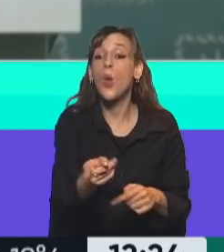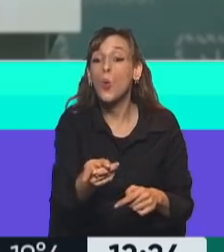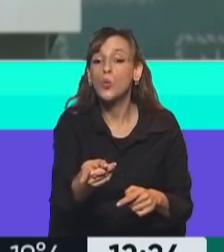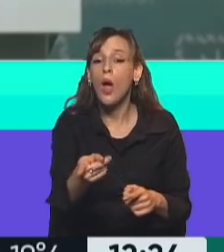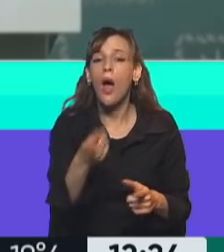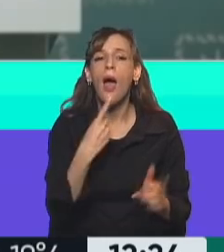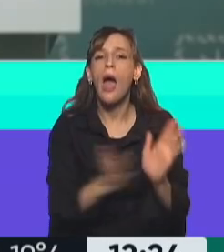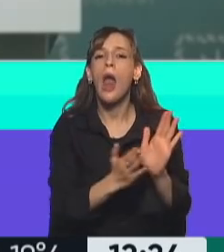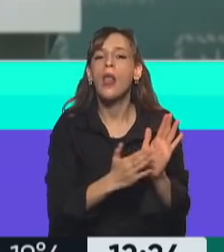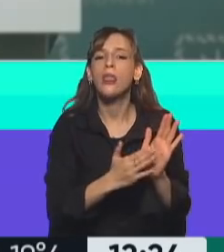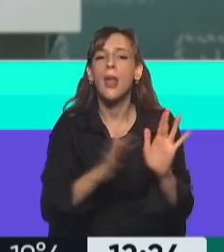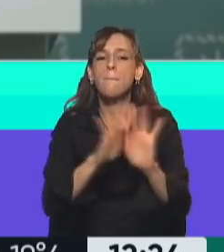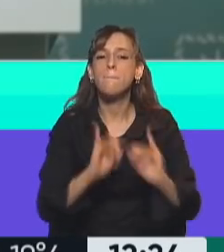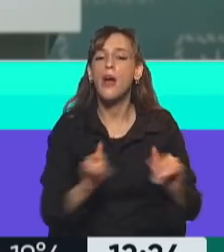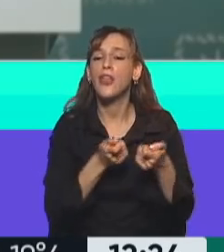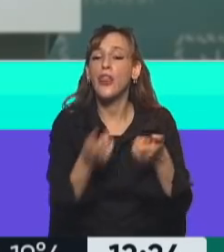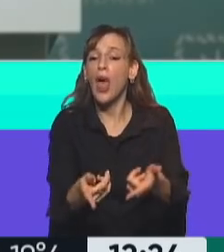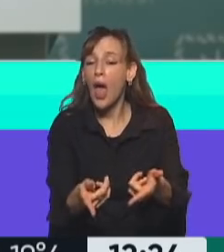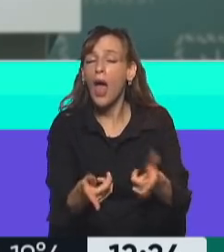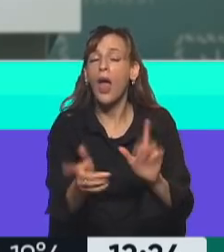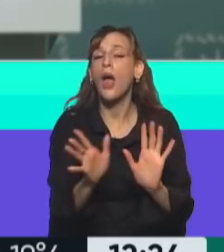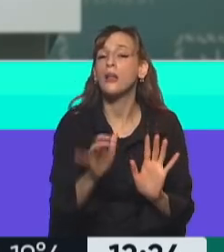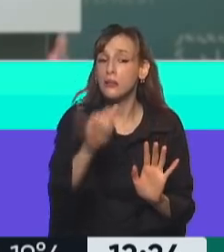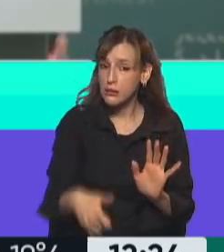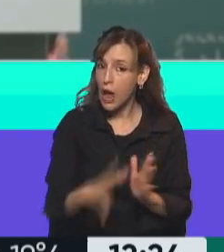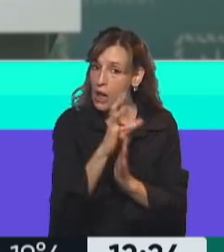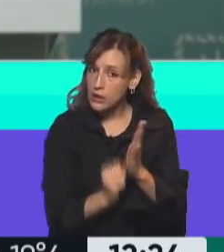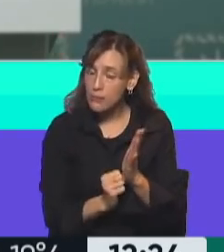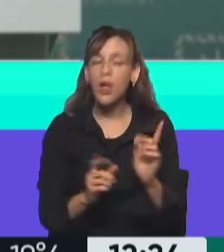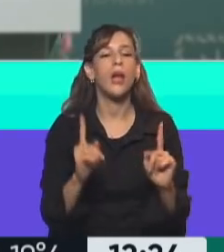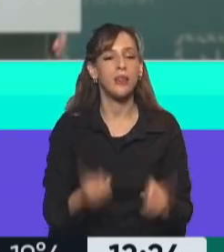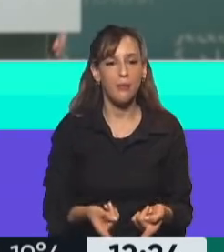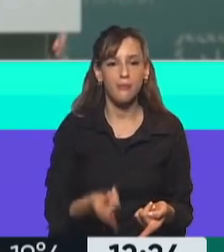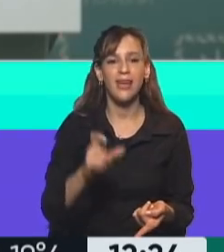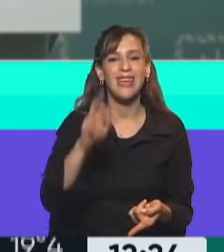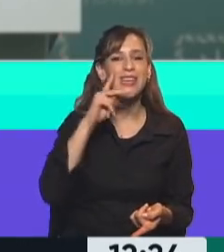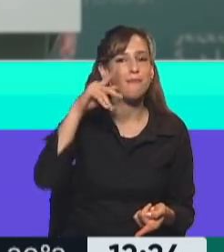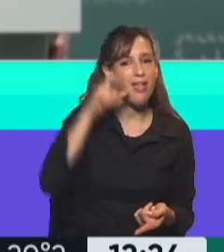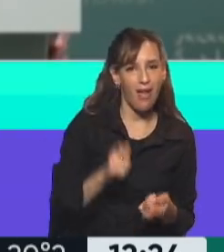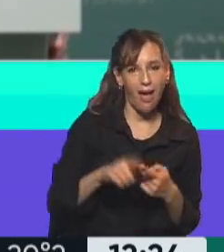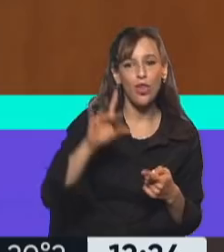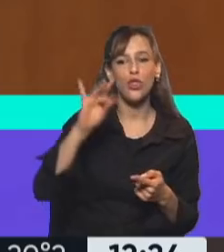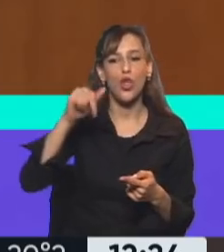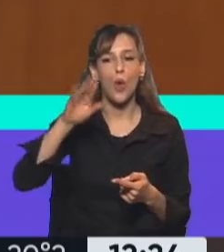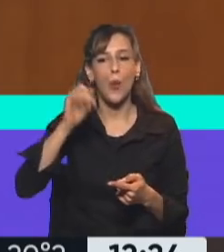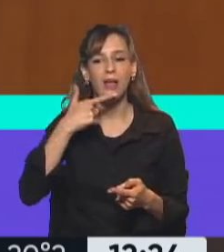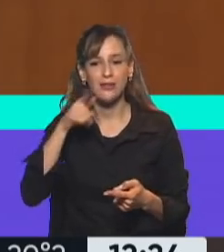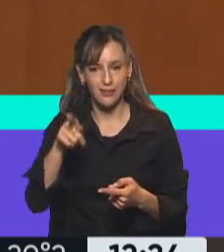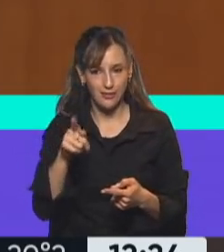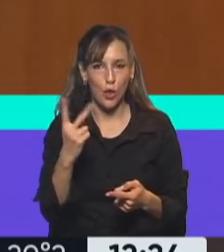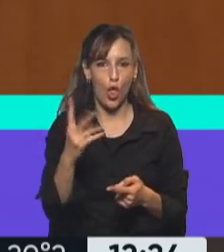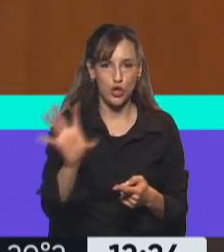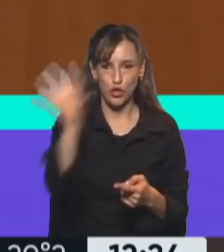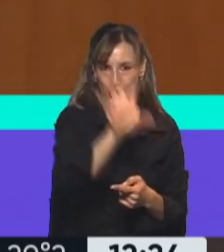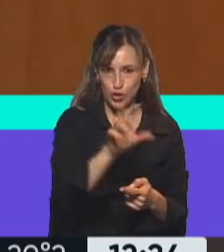y la neutralidad de Ucrania y además el estatus de Crimea y las repúblicas del Donbass. Esas son las exigencias de Rusia para un